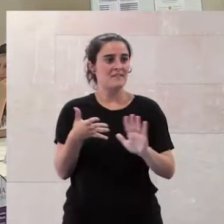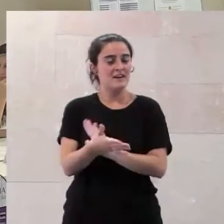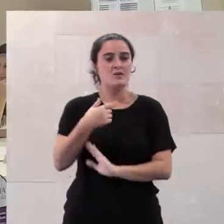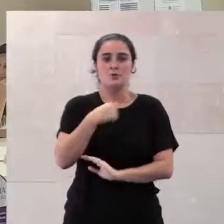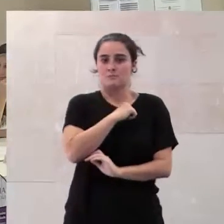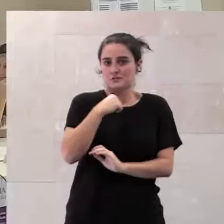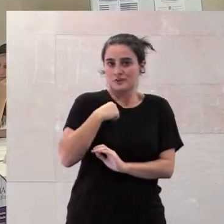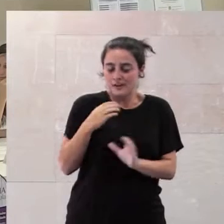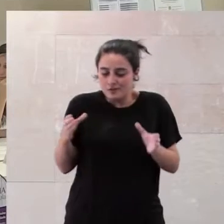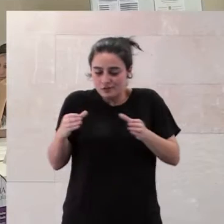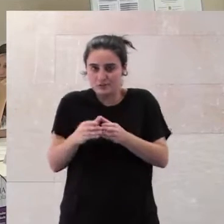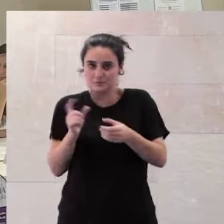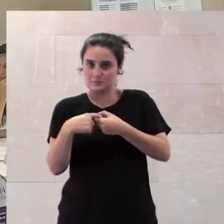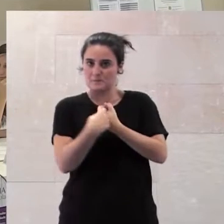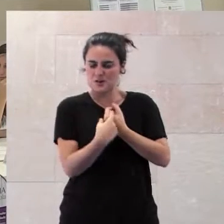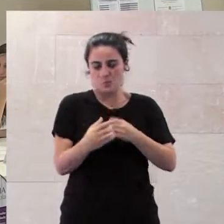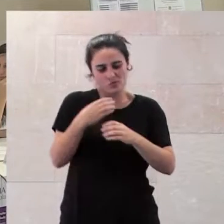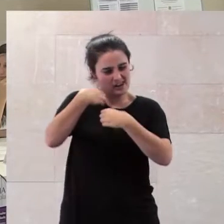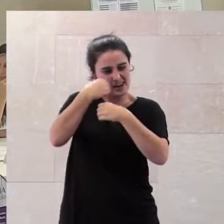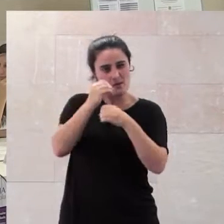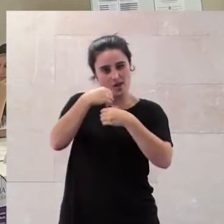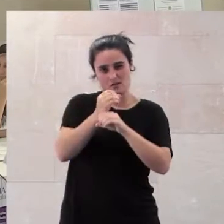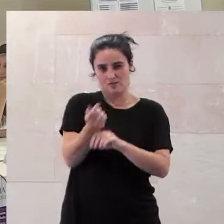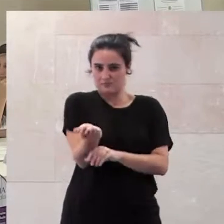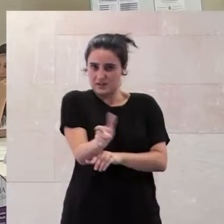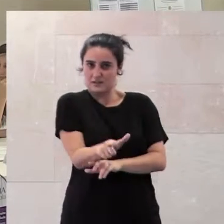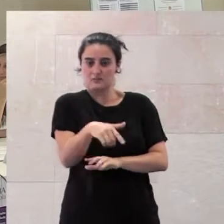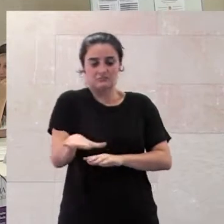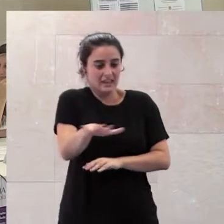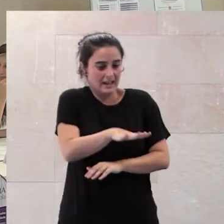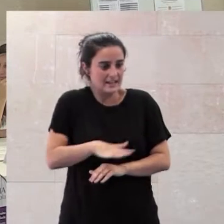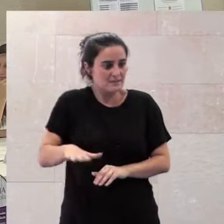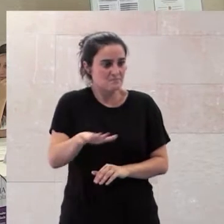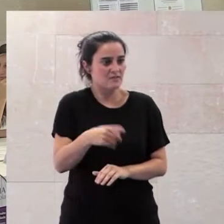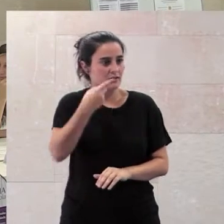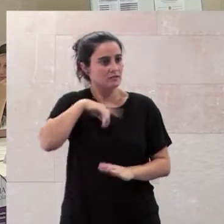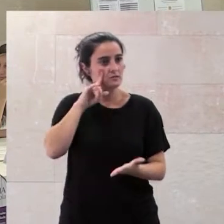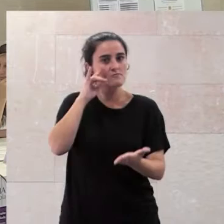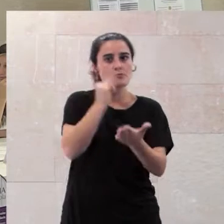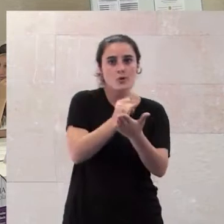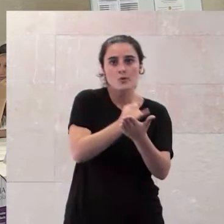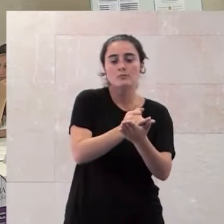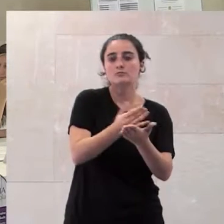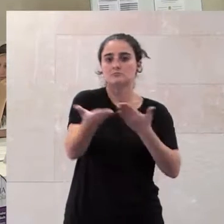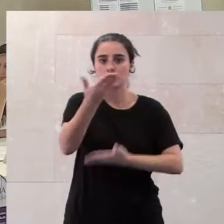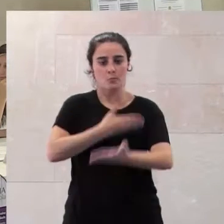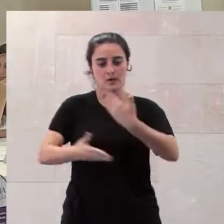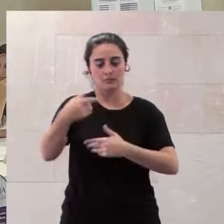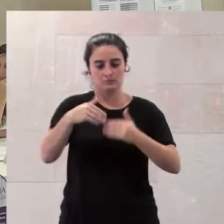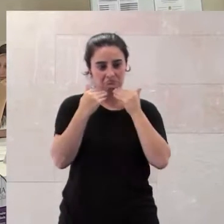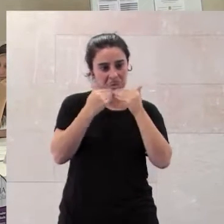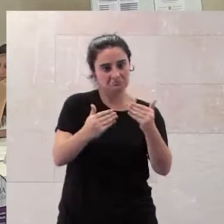participar en una especie de laboratorio, ¿no? Porque es un poco eso, un espacio donde probamos, compartimos y de ahí